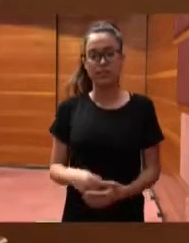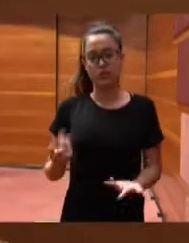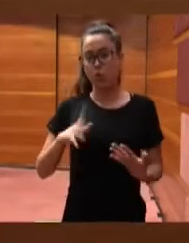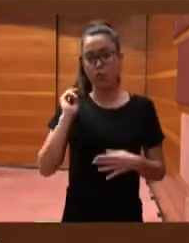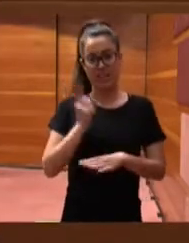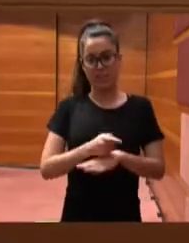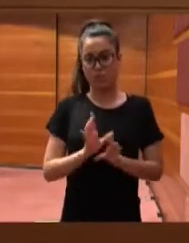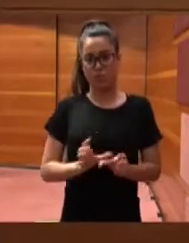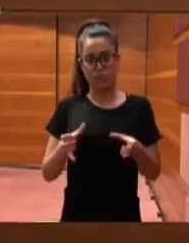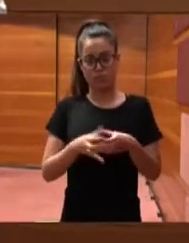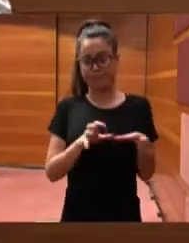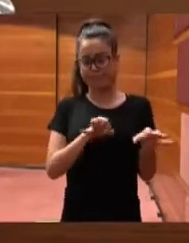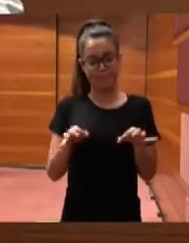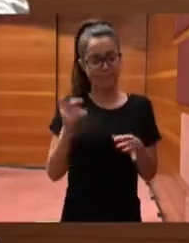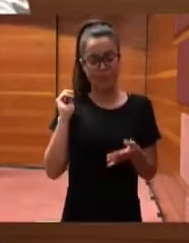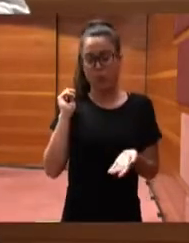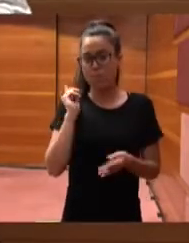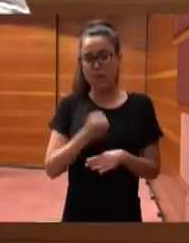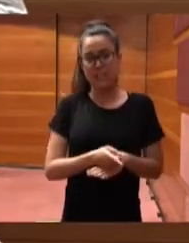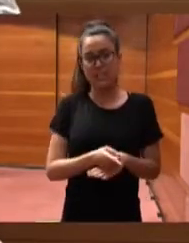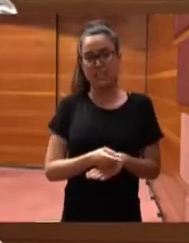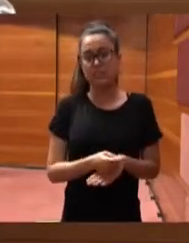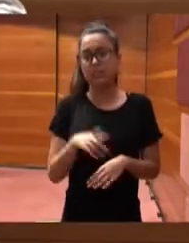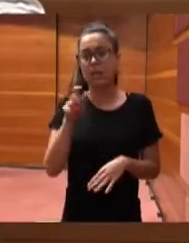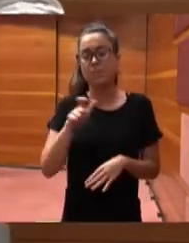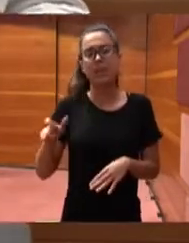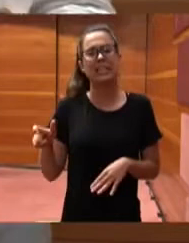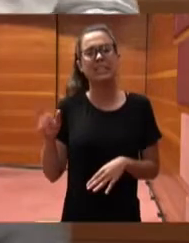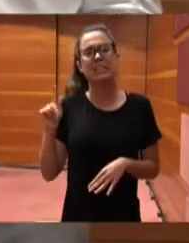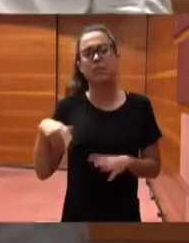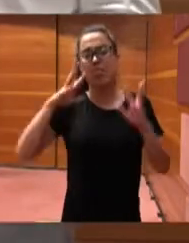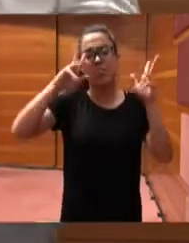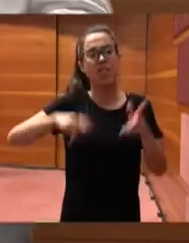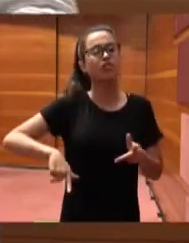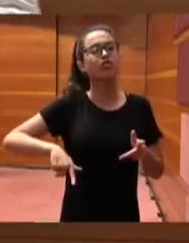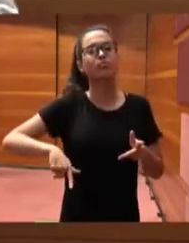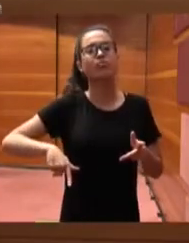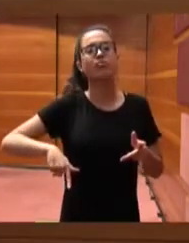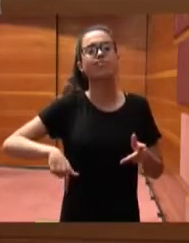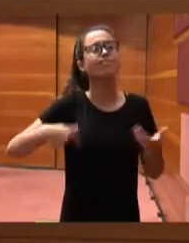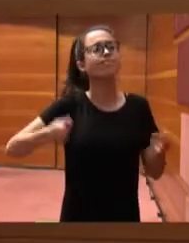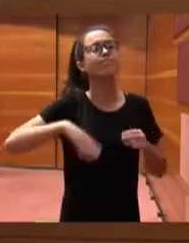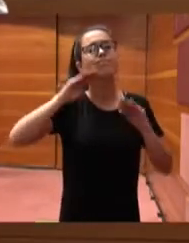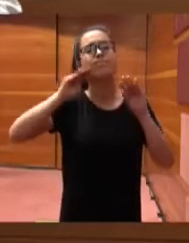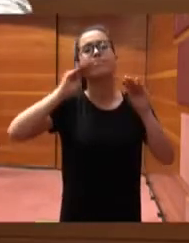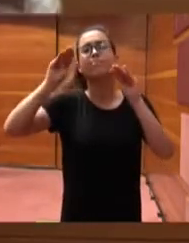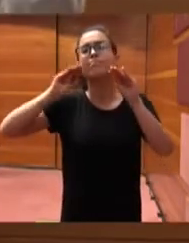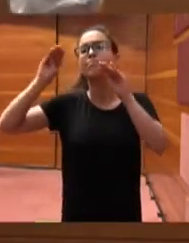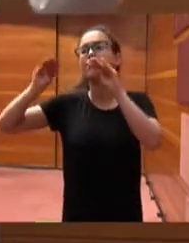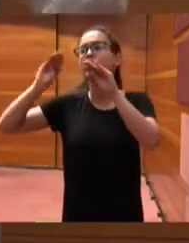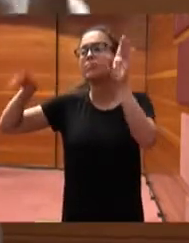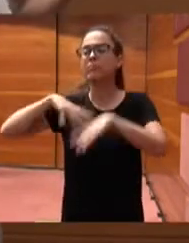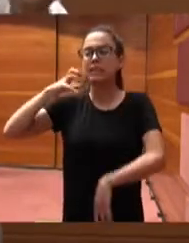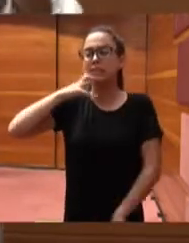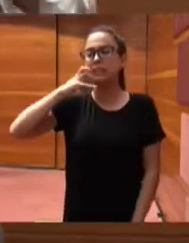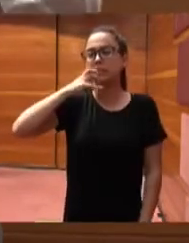claro. Ya está. La gente está proponiendo eso, tira también descenso, y cuando alguien dice que no, pues tiene el problema de tratar de encontrar